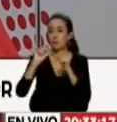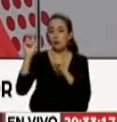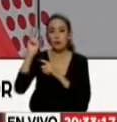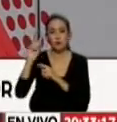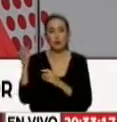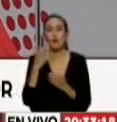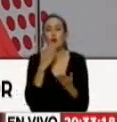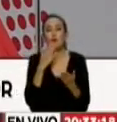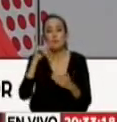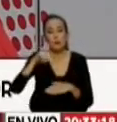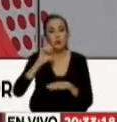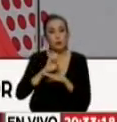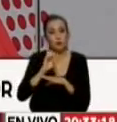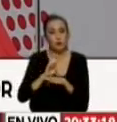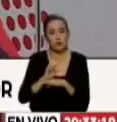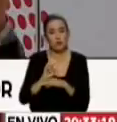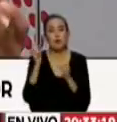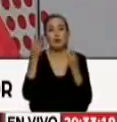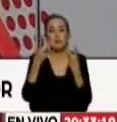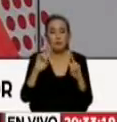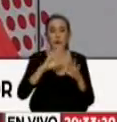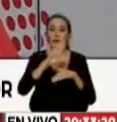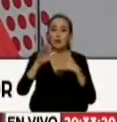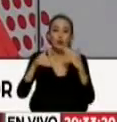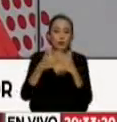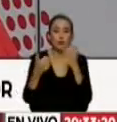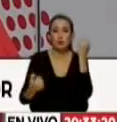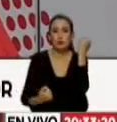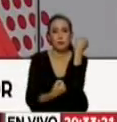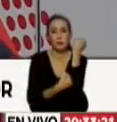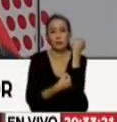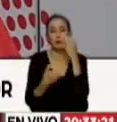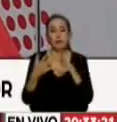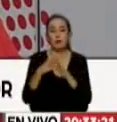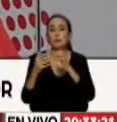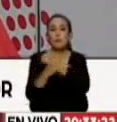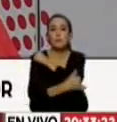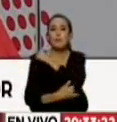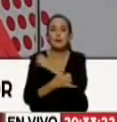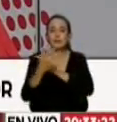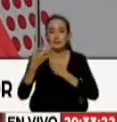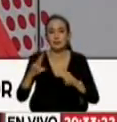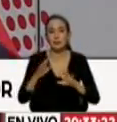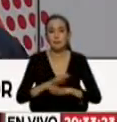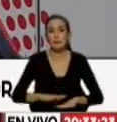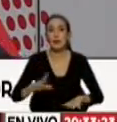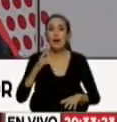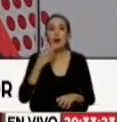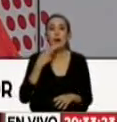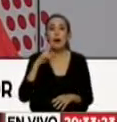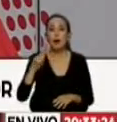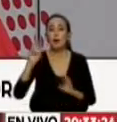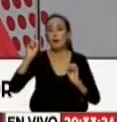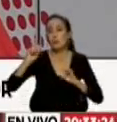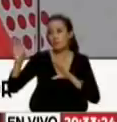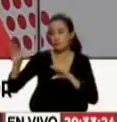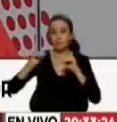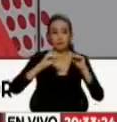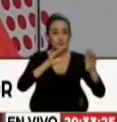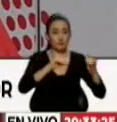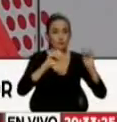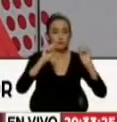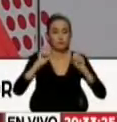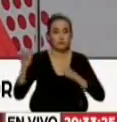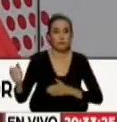solo, insisto, como Ecuador, sino como región, porque por ejemplo Paraguay y había anunciado que podía ser receptor. La idea es que toda, insisto, la región